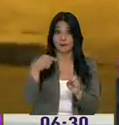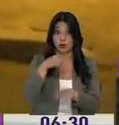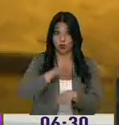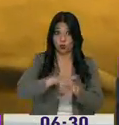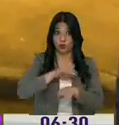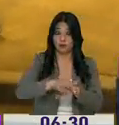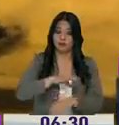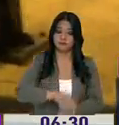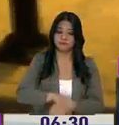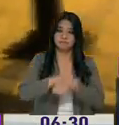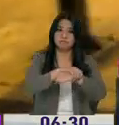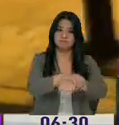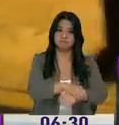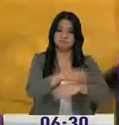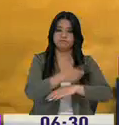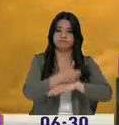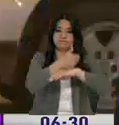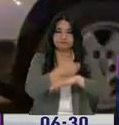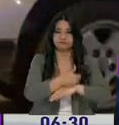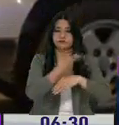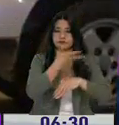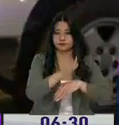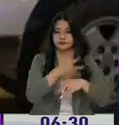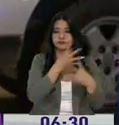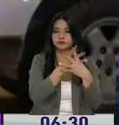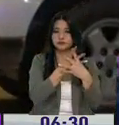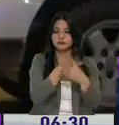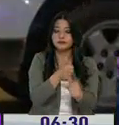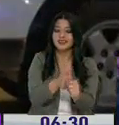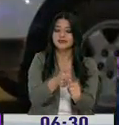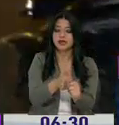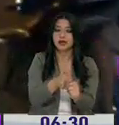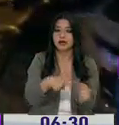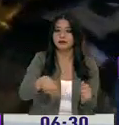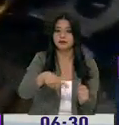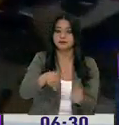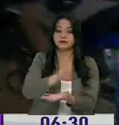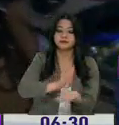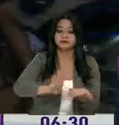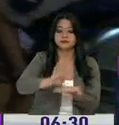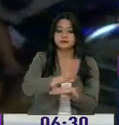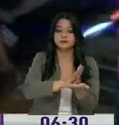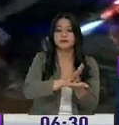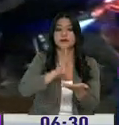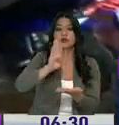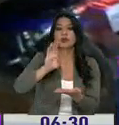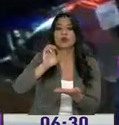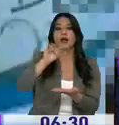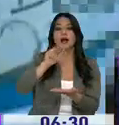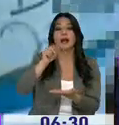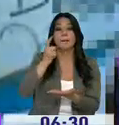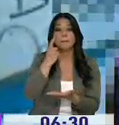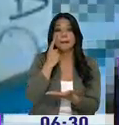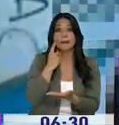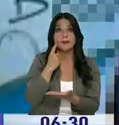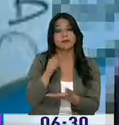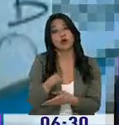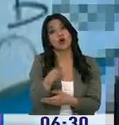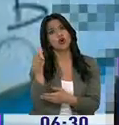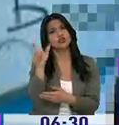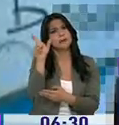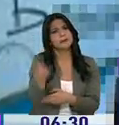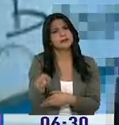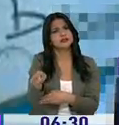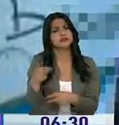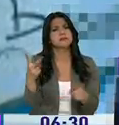centro carcelario, a la misma hora y a pocos kilómetros de allí en el barrio Marta Bucarán, era acribillado a tiros John Napa